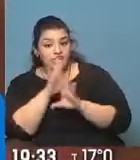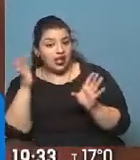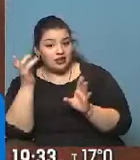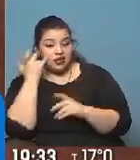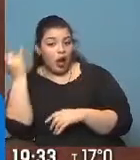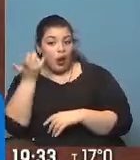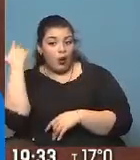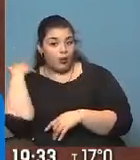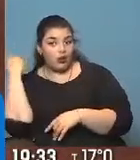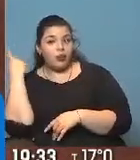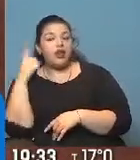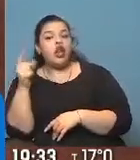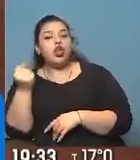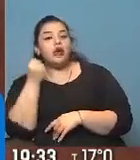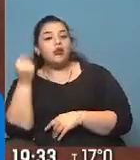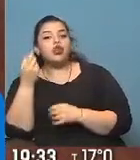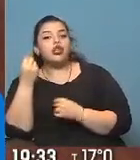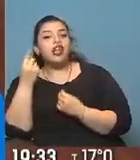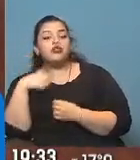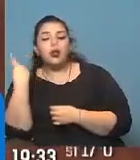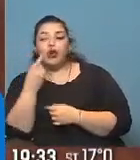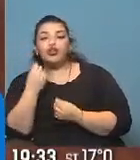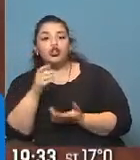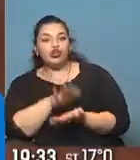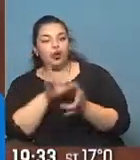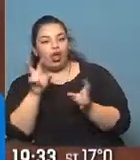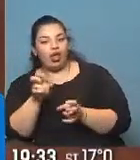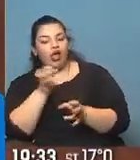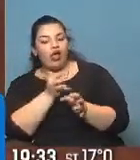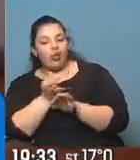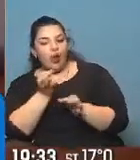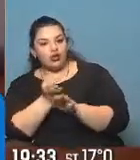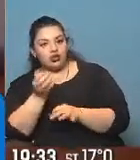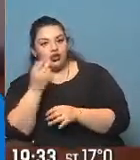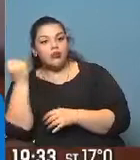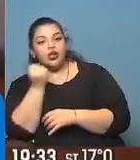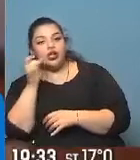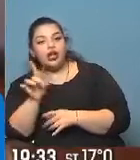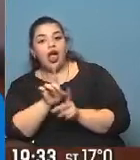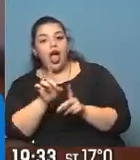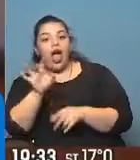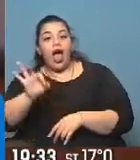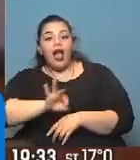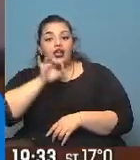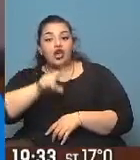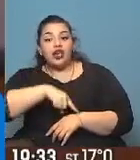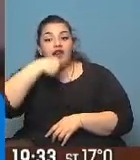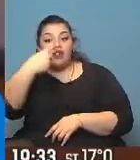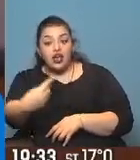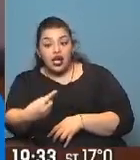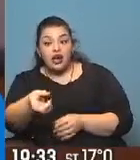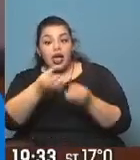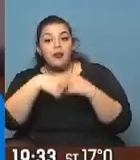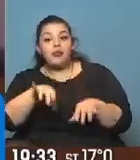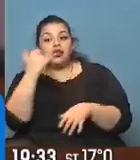lo importante y lo que estamos haciendo en educación lo importante es que el año que viene comienza una nueva secundaria donde